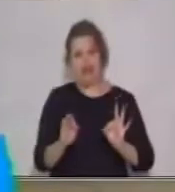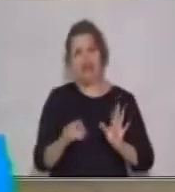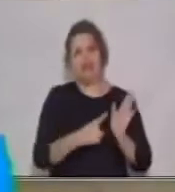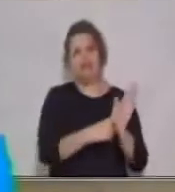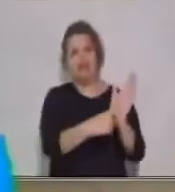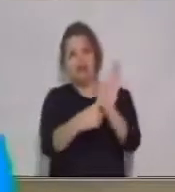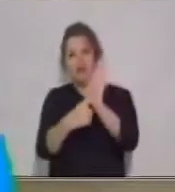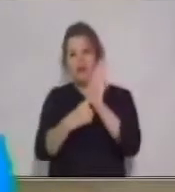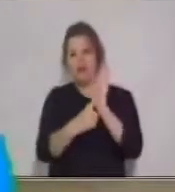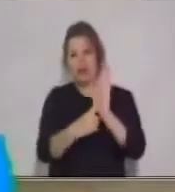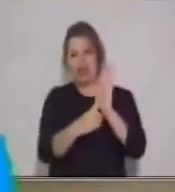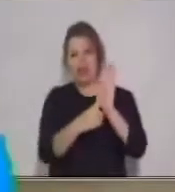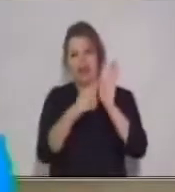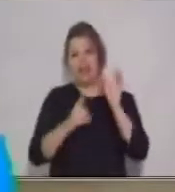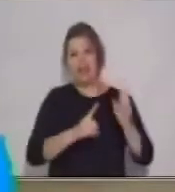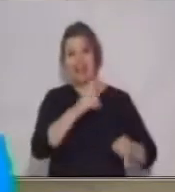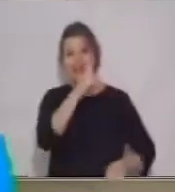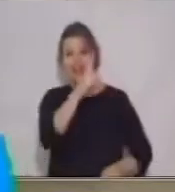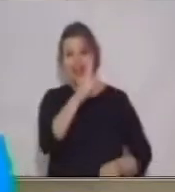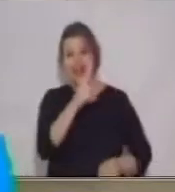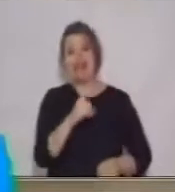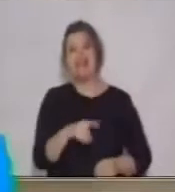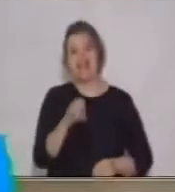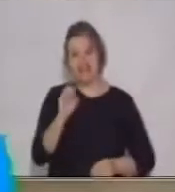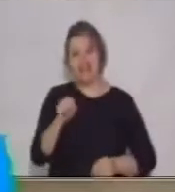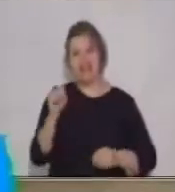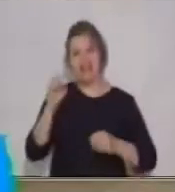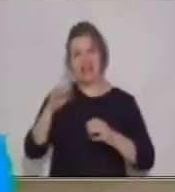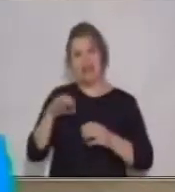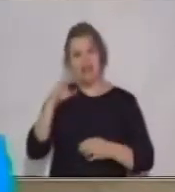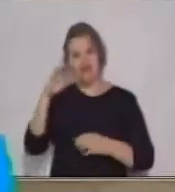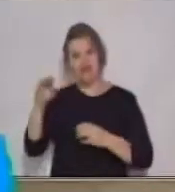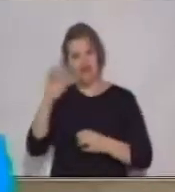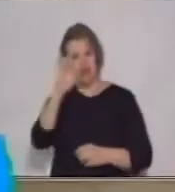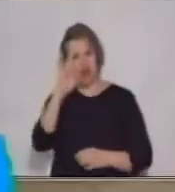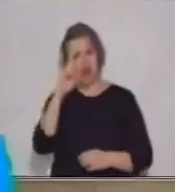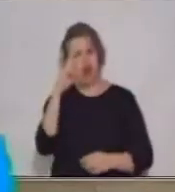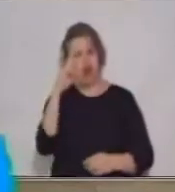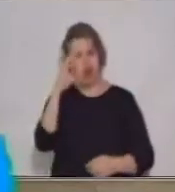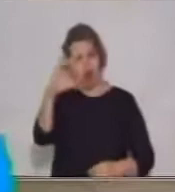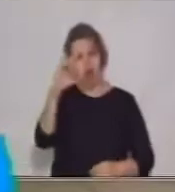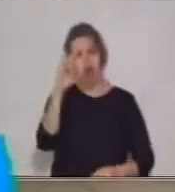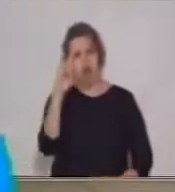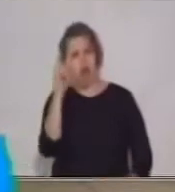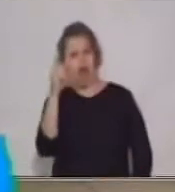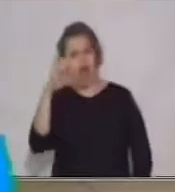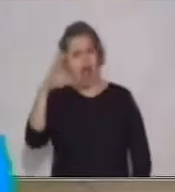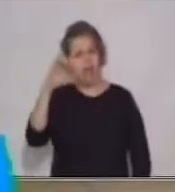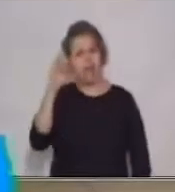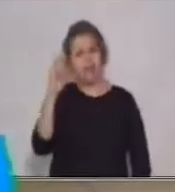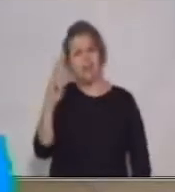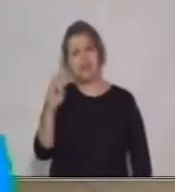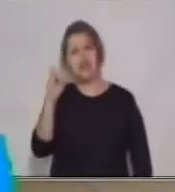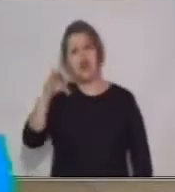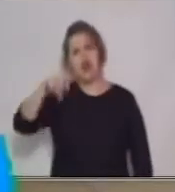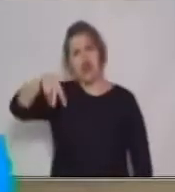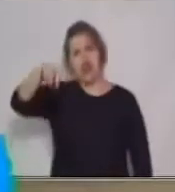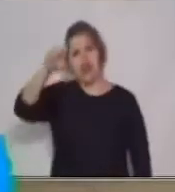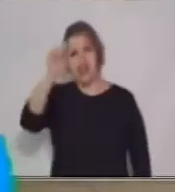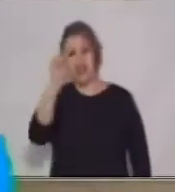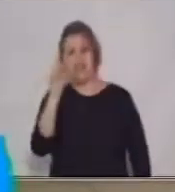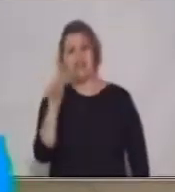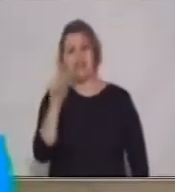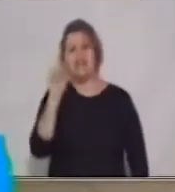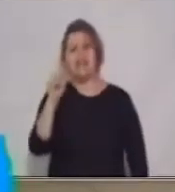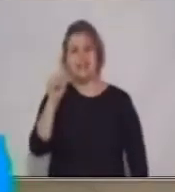a desarrollar las ecuaciones cuadráticas. ¿Y qué hacemos para encontrar la figura? Le ponemos valores a la variable x.